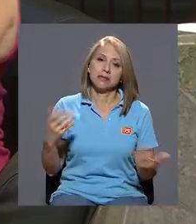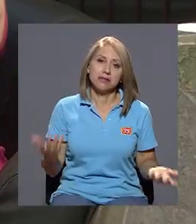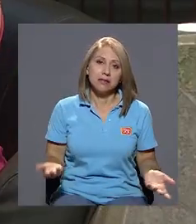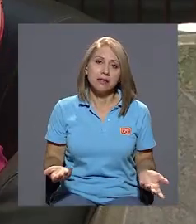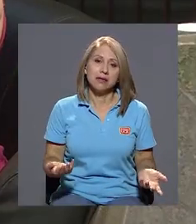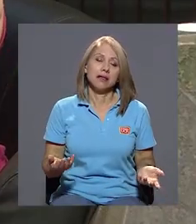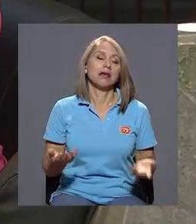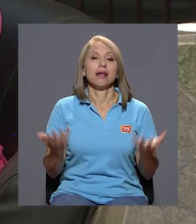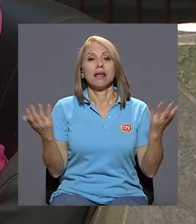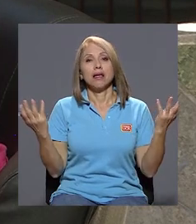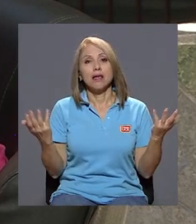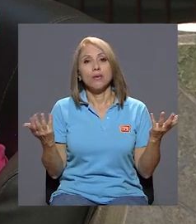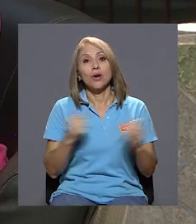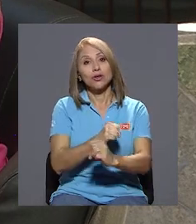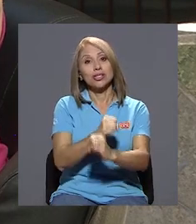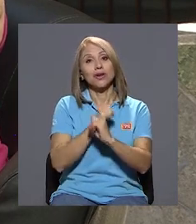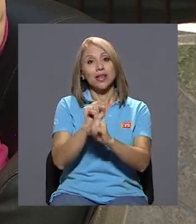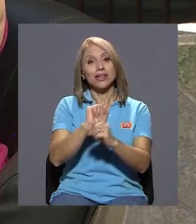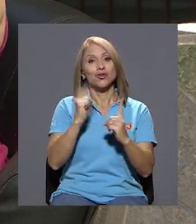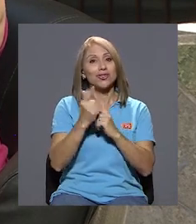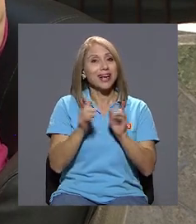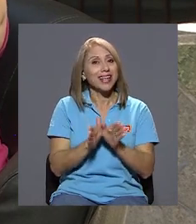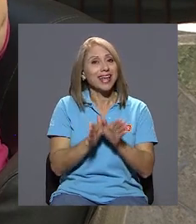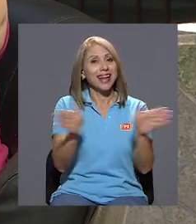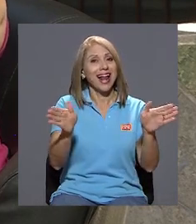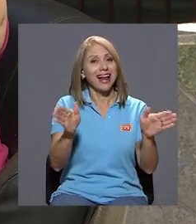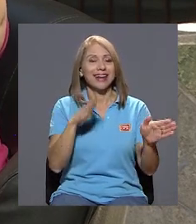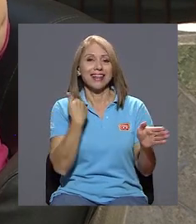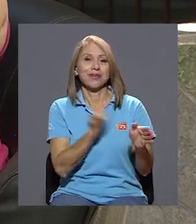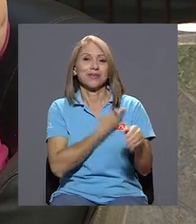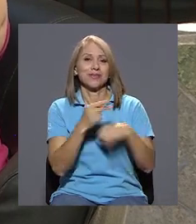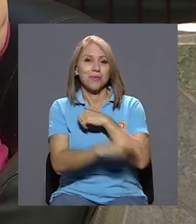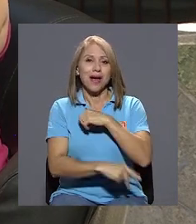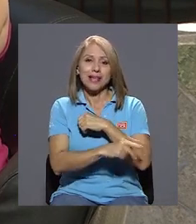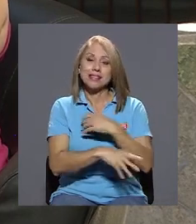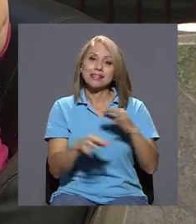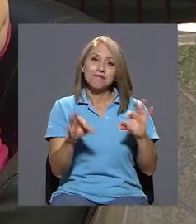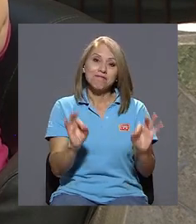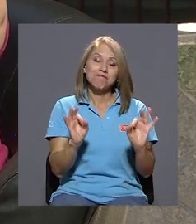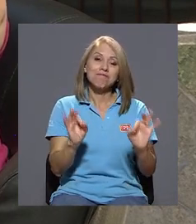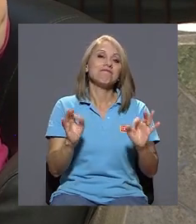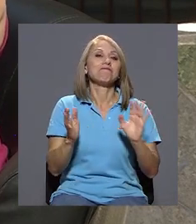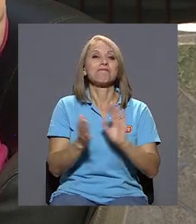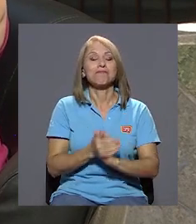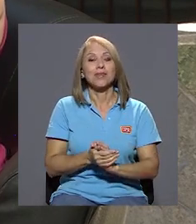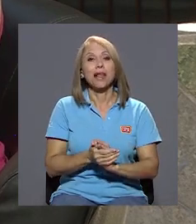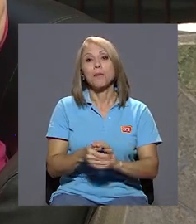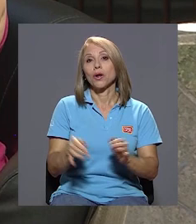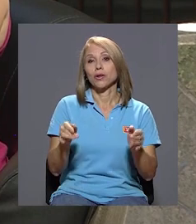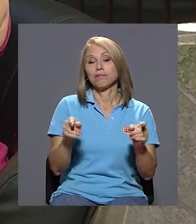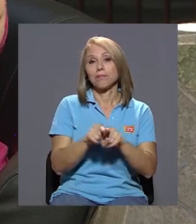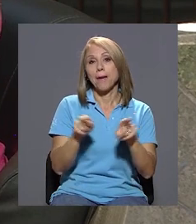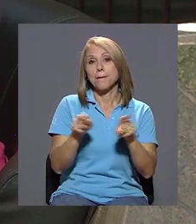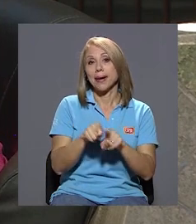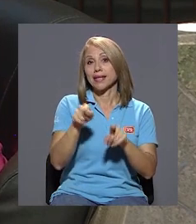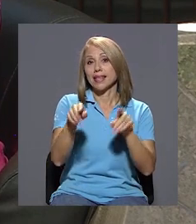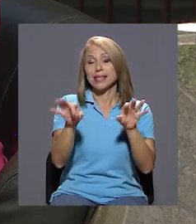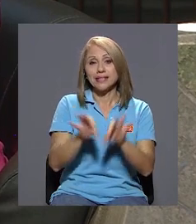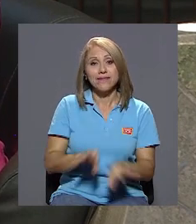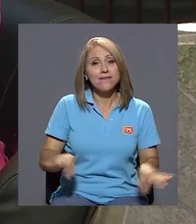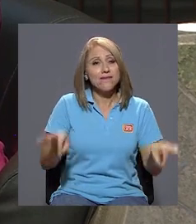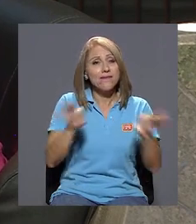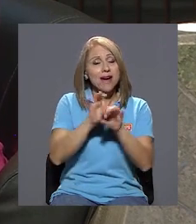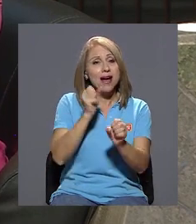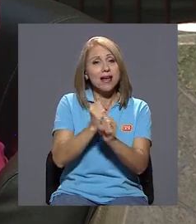Por supuesto, bueno, y es un hecho, ¿verdad? La seguridad social en general en nuestro país y todo esto, pero bueno, aparte de ese